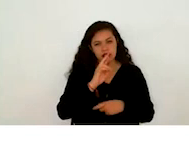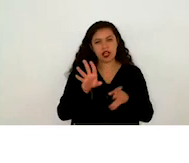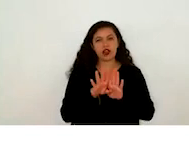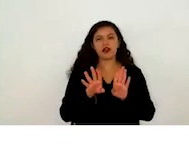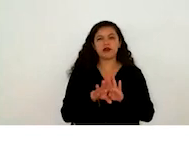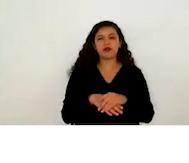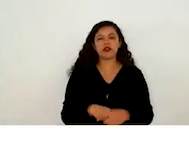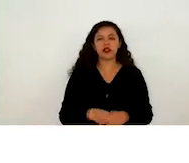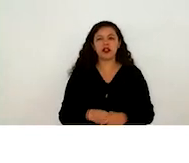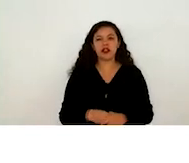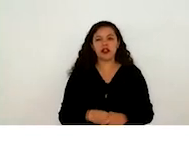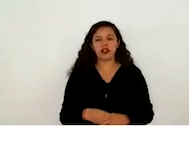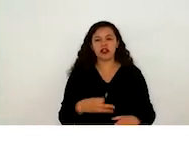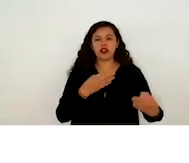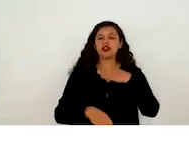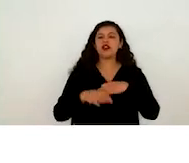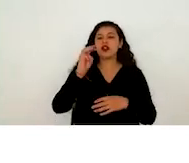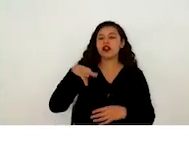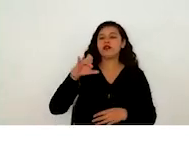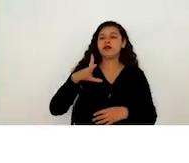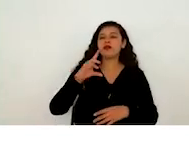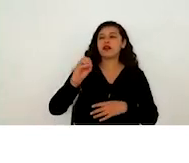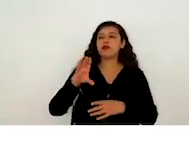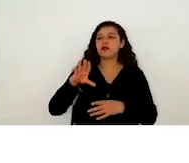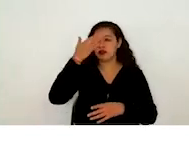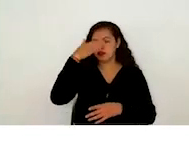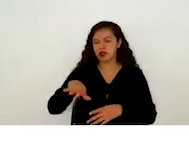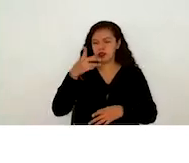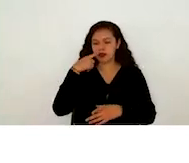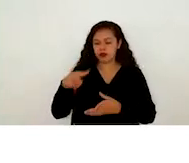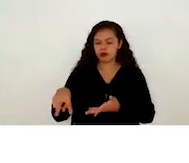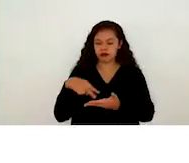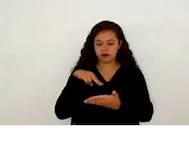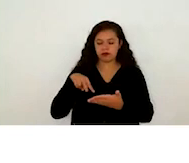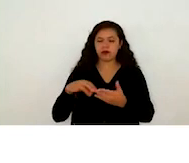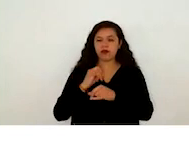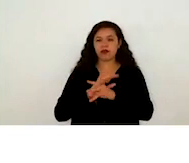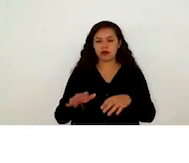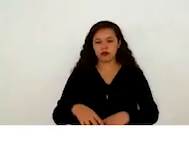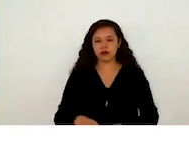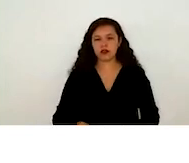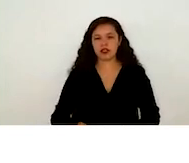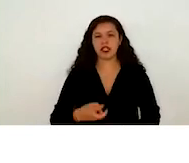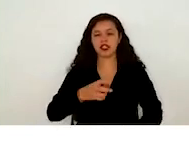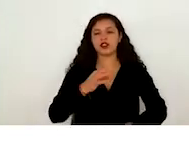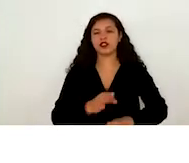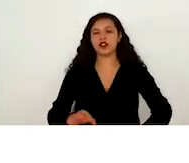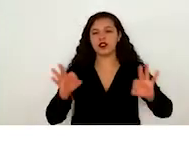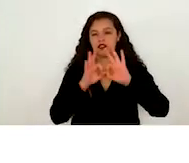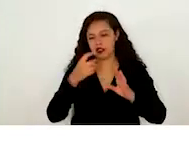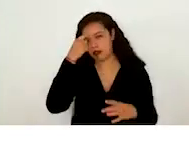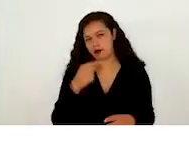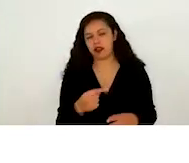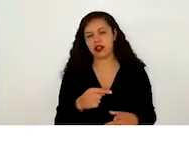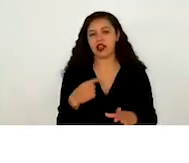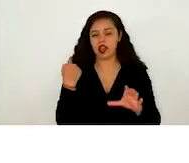para todos a revolver el memorando oeste la información es importante al menos en el